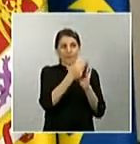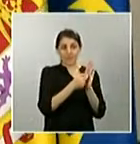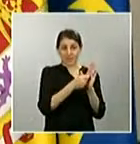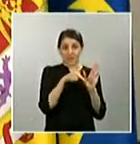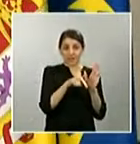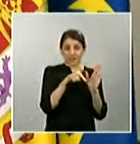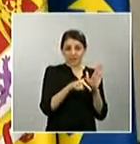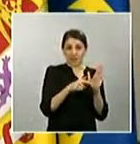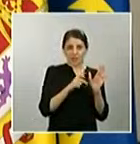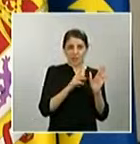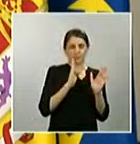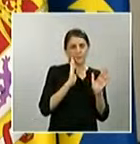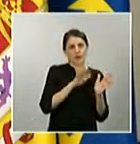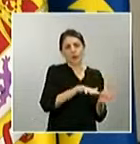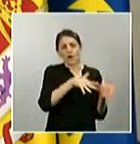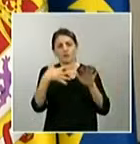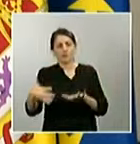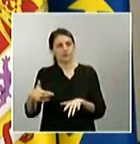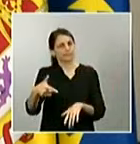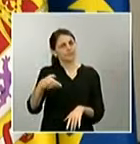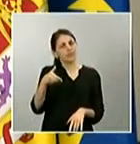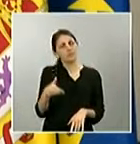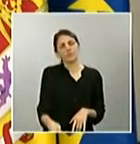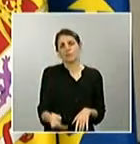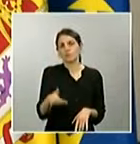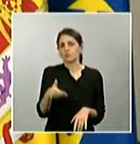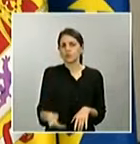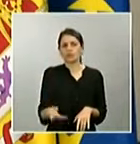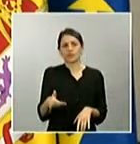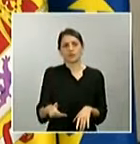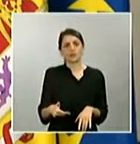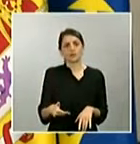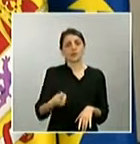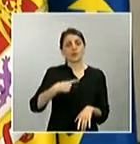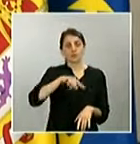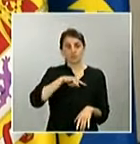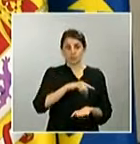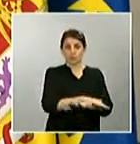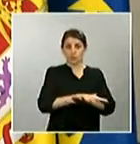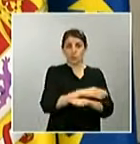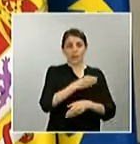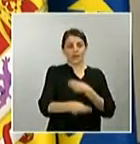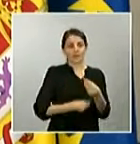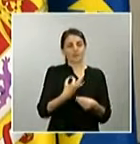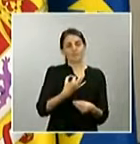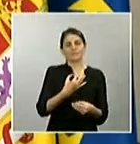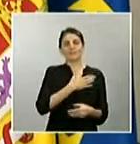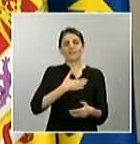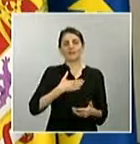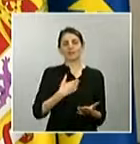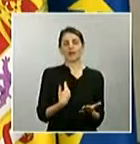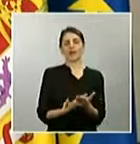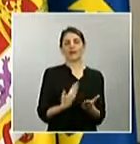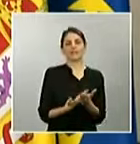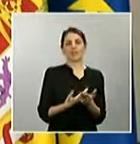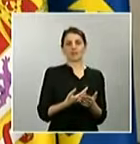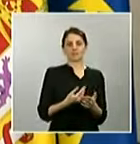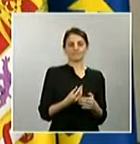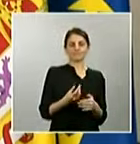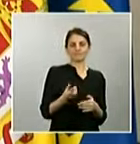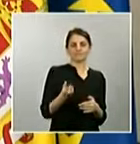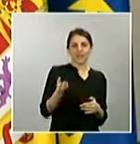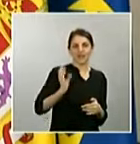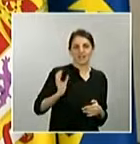lo que estamos haciendo desde el gobierno es intentar garantizar las rentas de de todas aquellas personas que se están